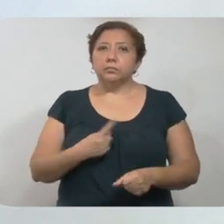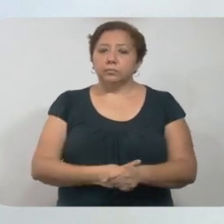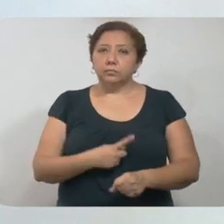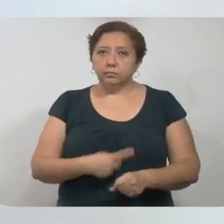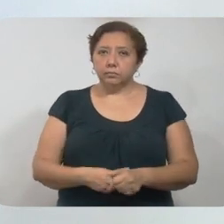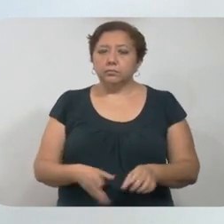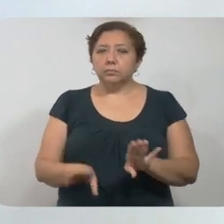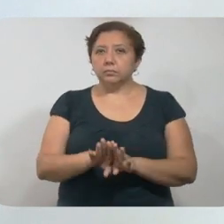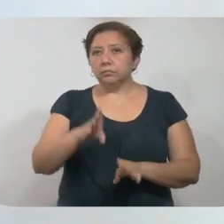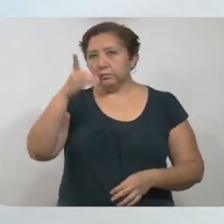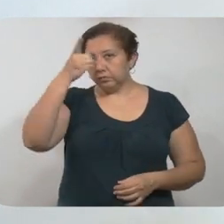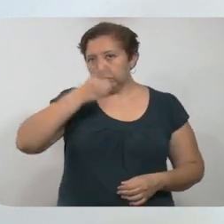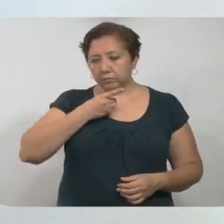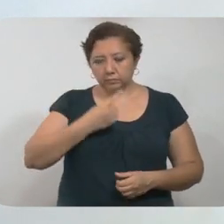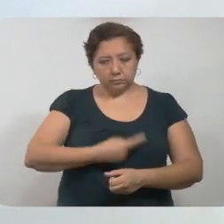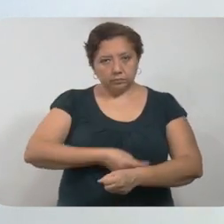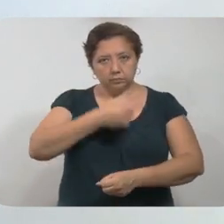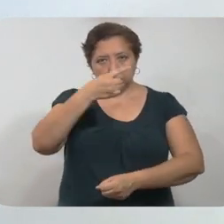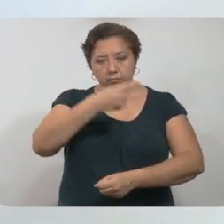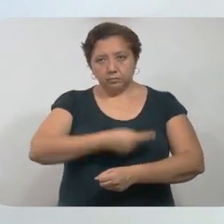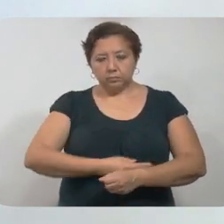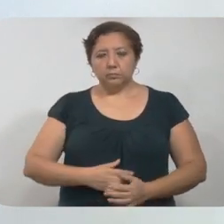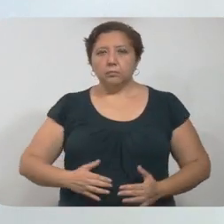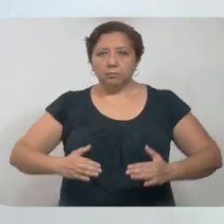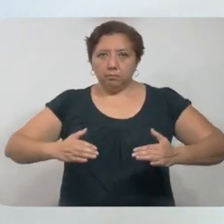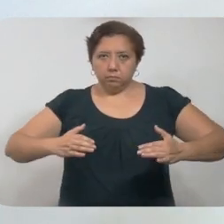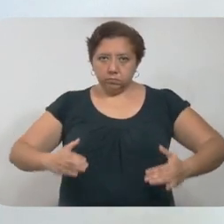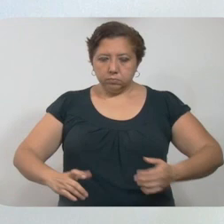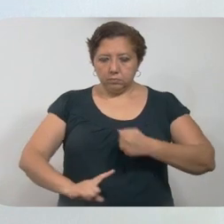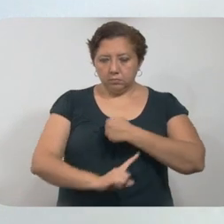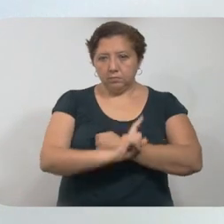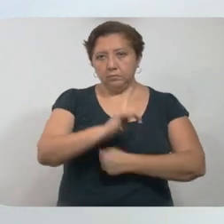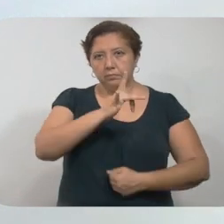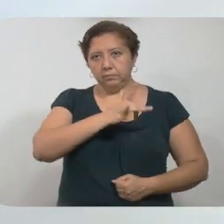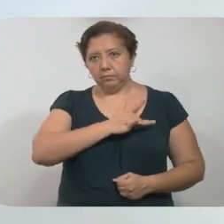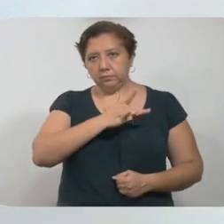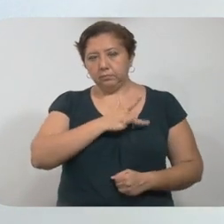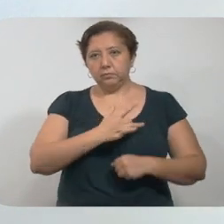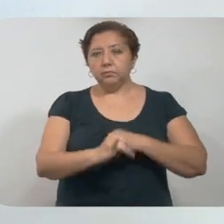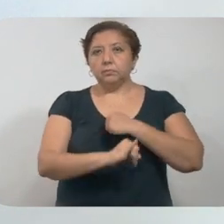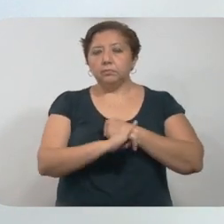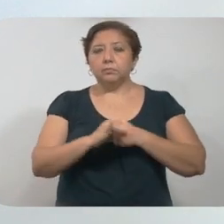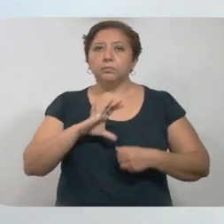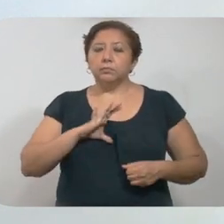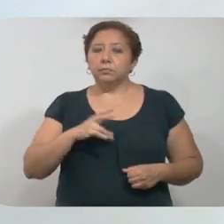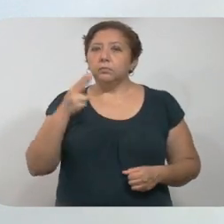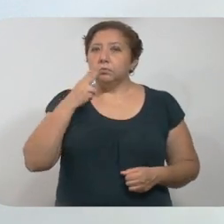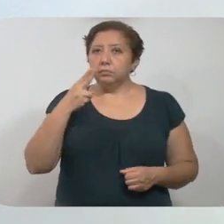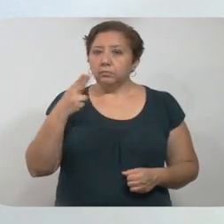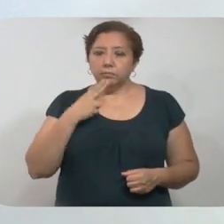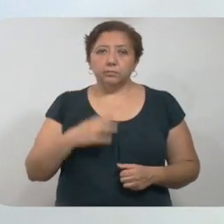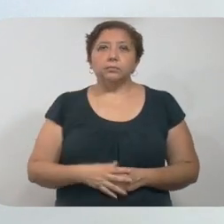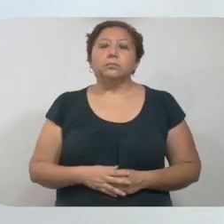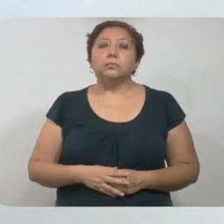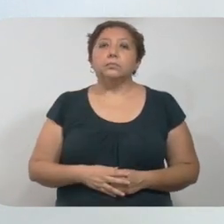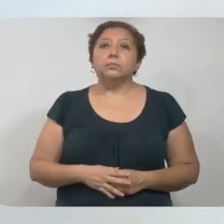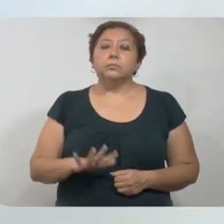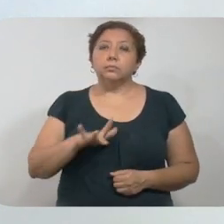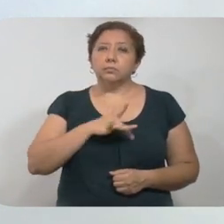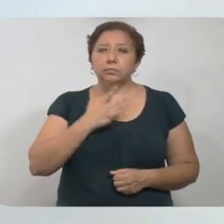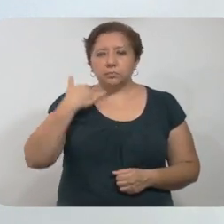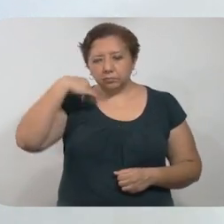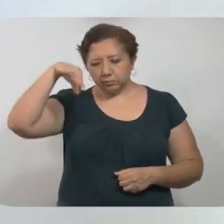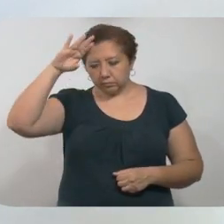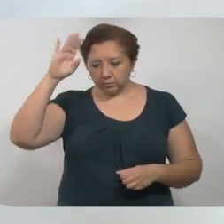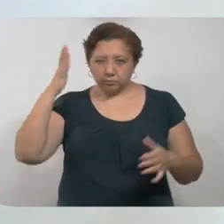con padecimientos como diabetes, hipertensión, sobrepeso, problemas cardíacos, VIH, cáncer o tabaquismo. Si presentan